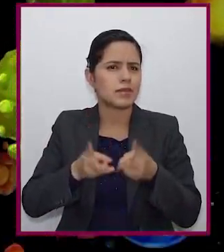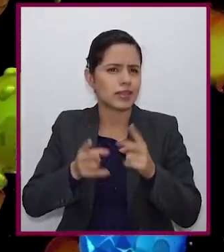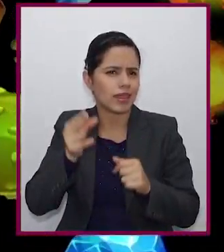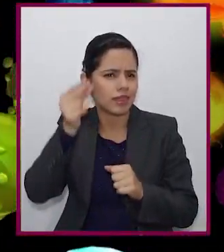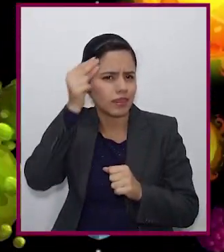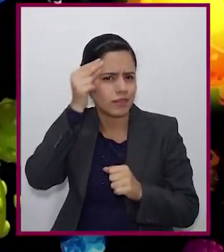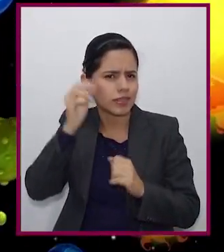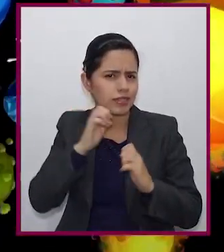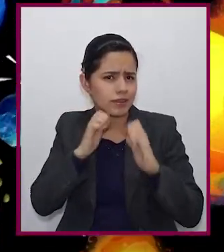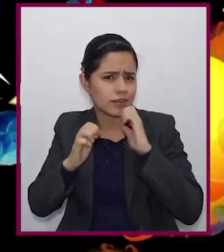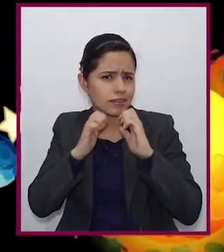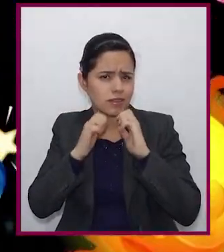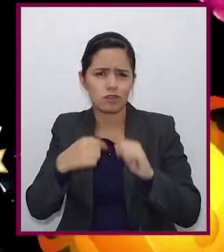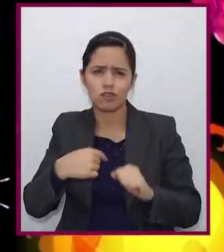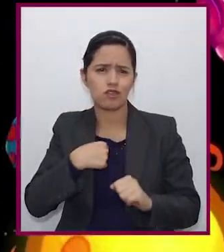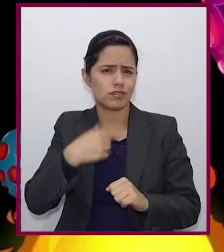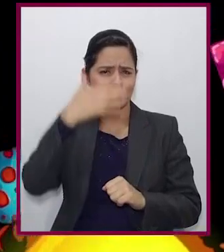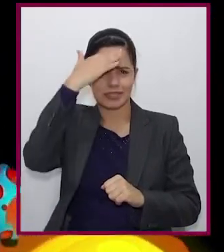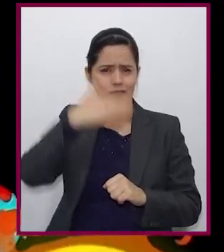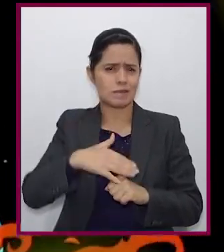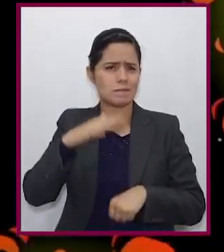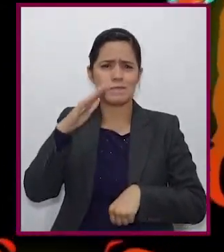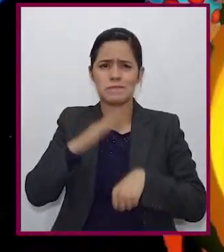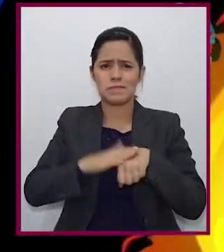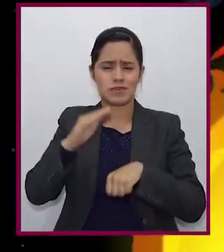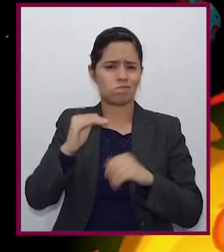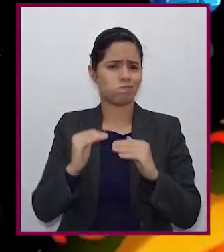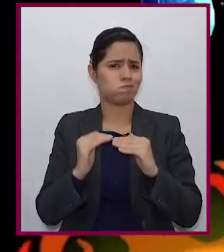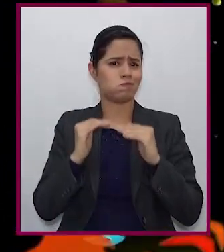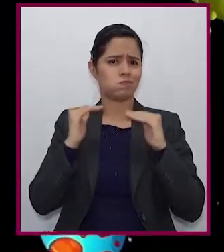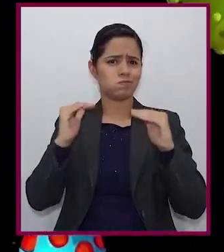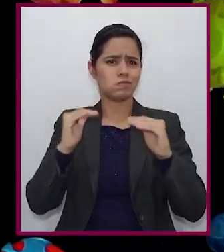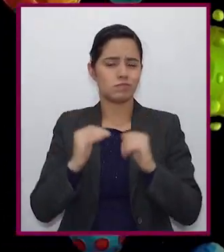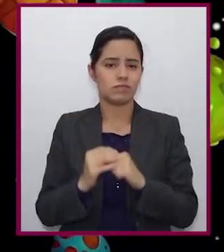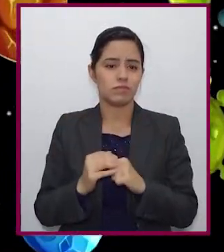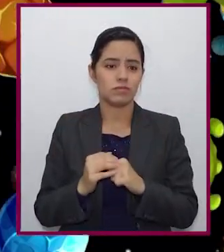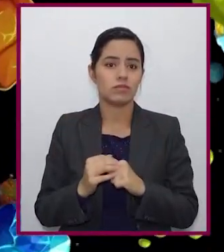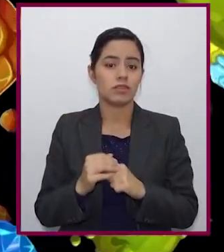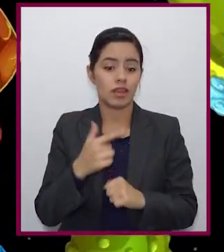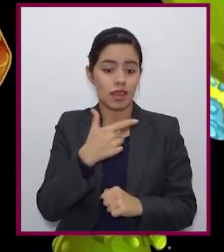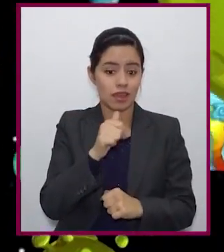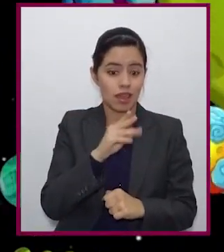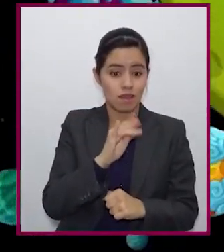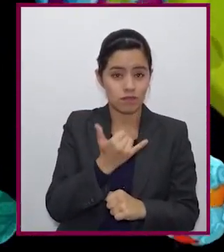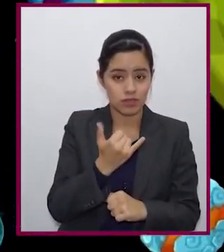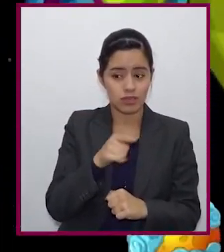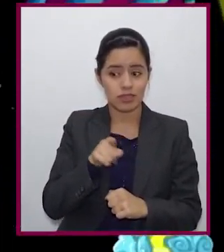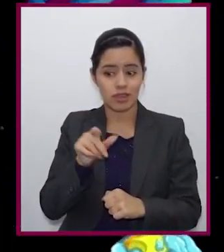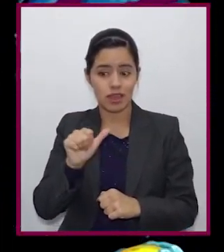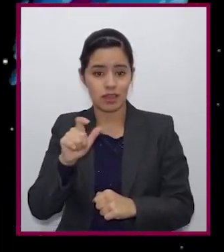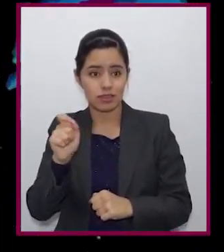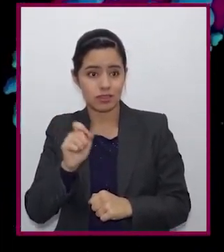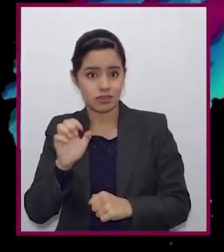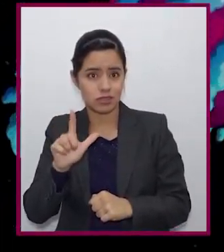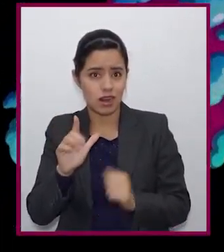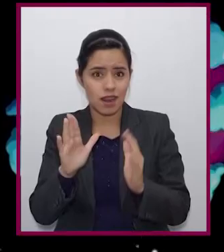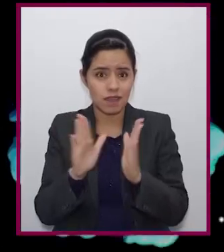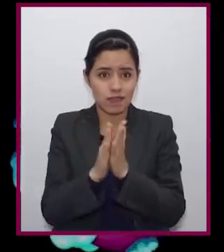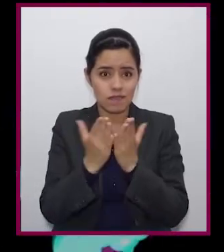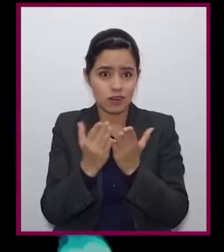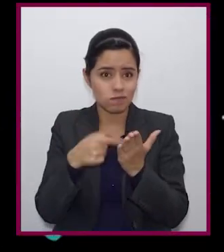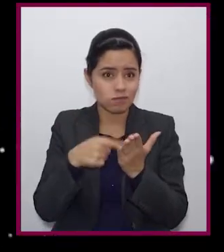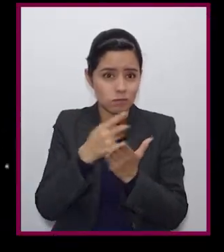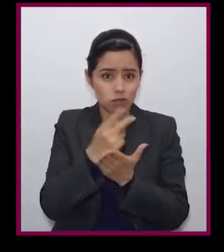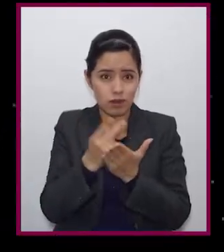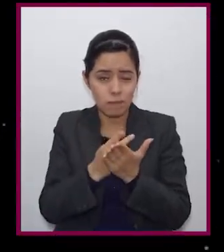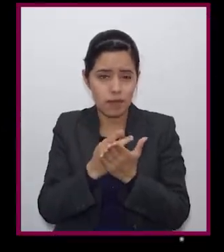muy sabiondo. Yo sé más que todos ellos. Puedo apostar que Gabriela y Axel ni siquiera han leído un